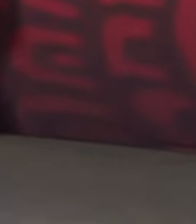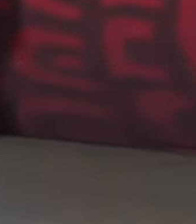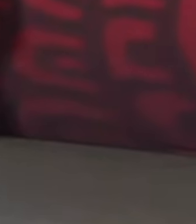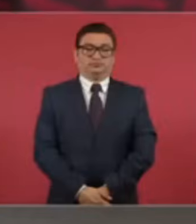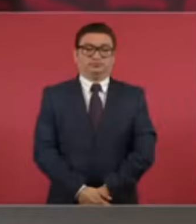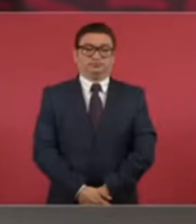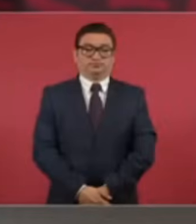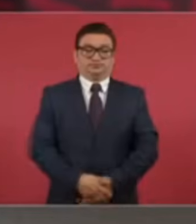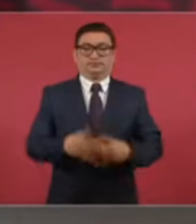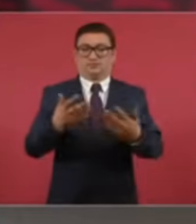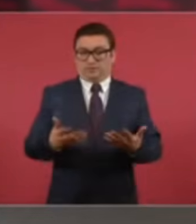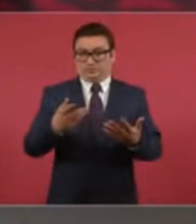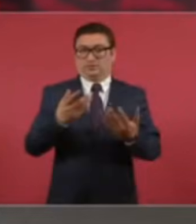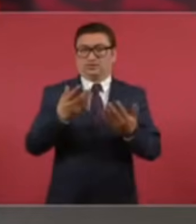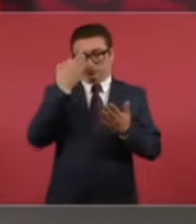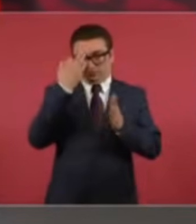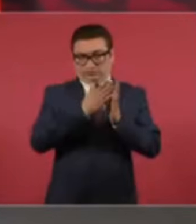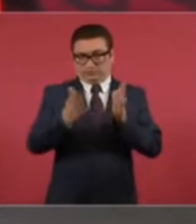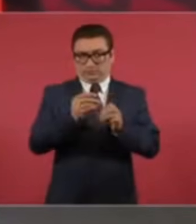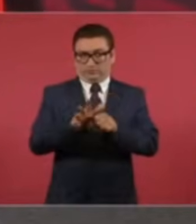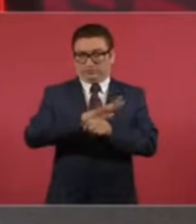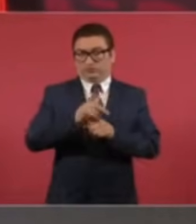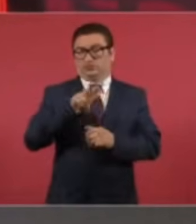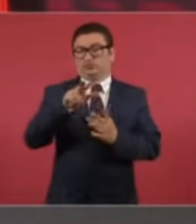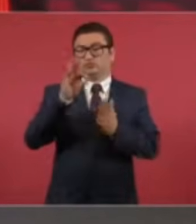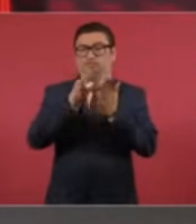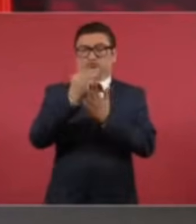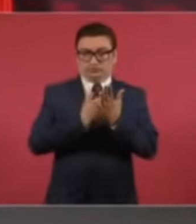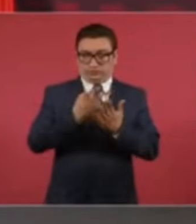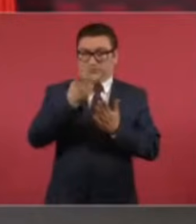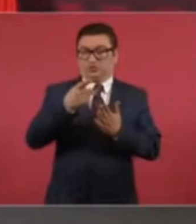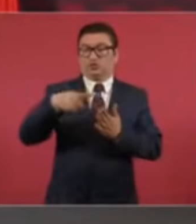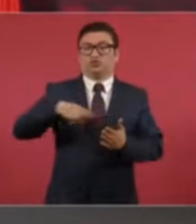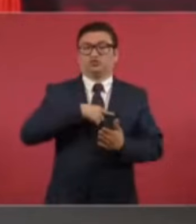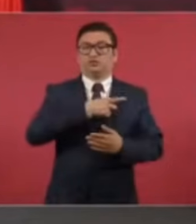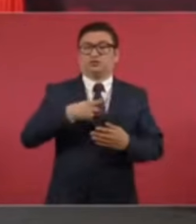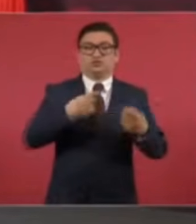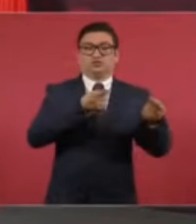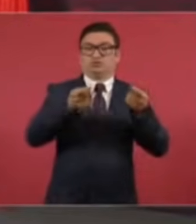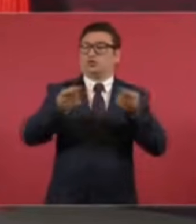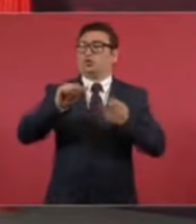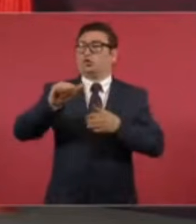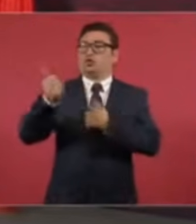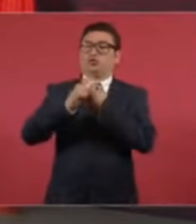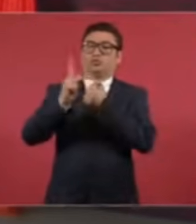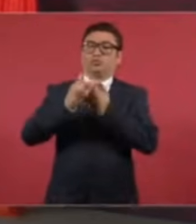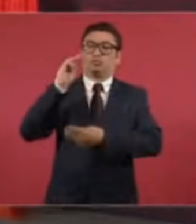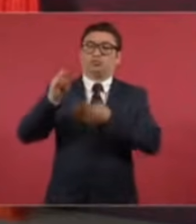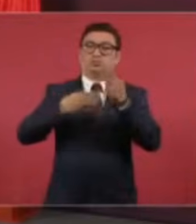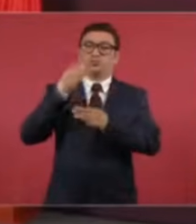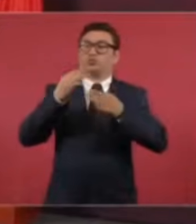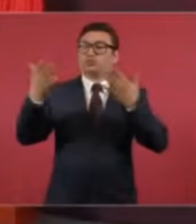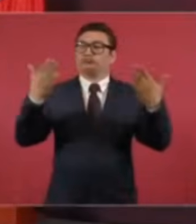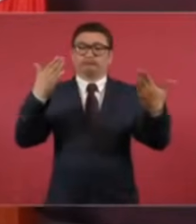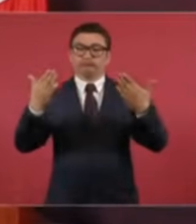Pero si esto lo ven, manejo de deuda, y lo comparan con cualquier país del mundo,